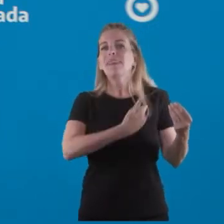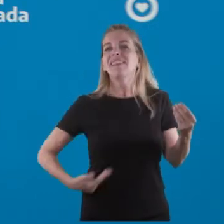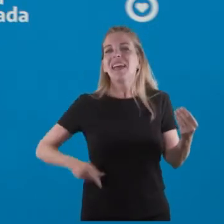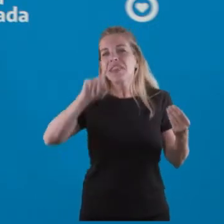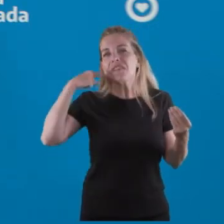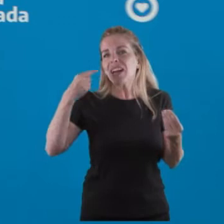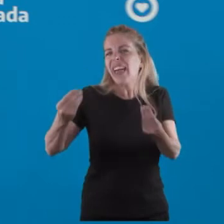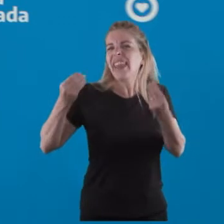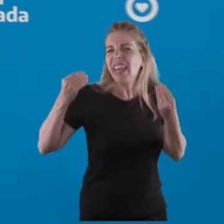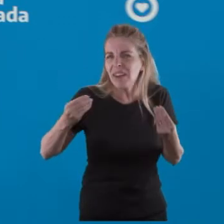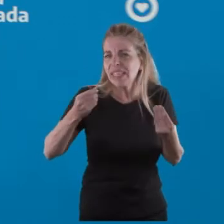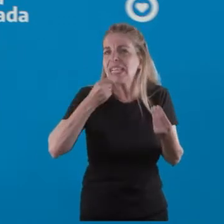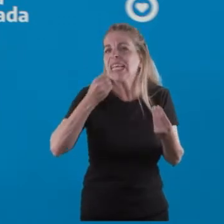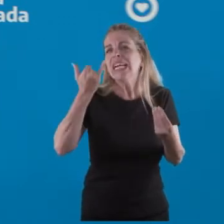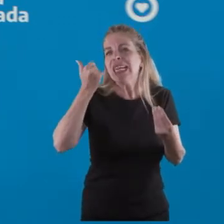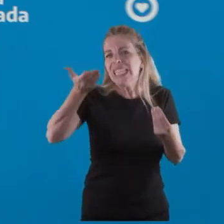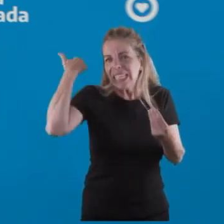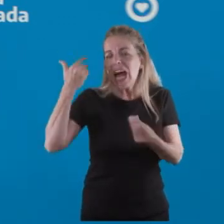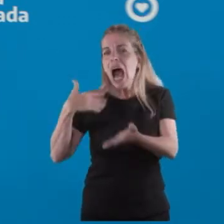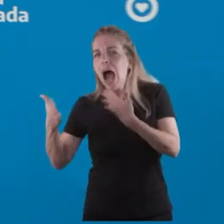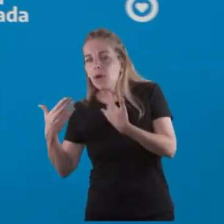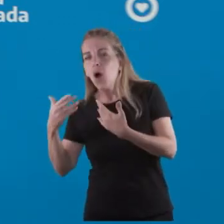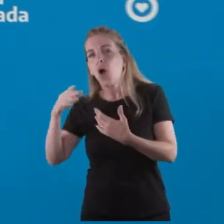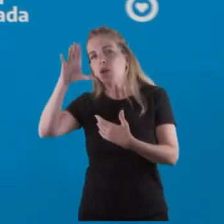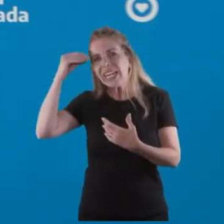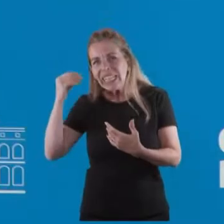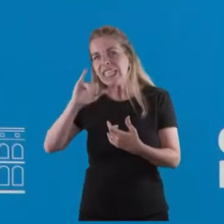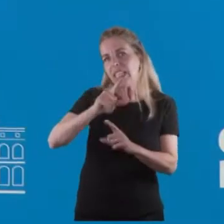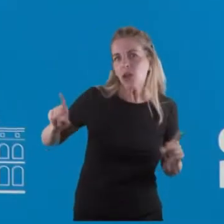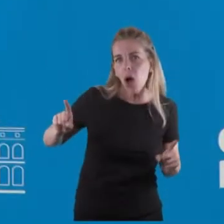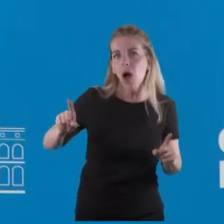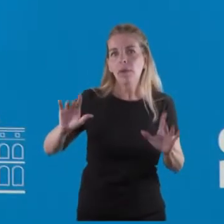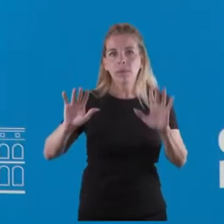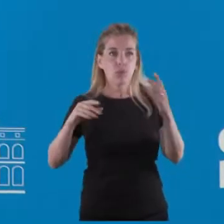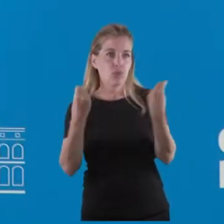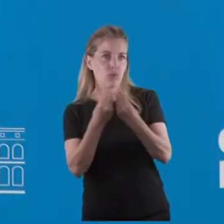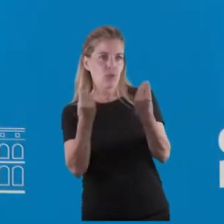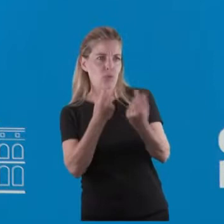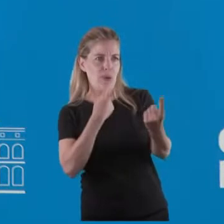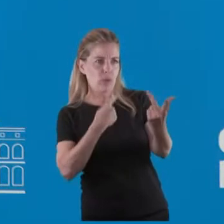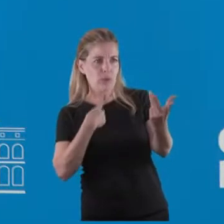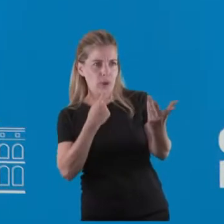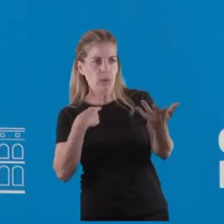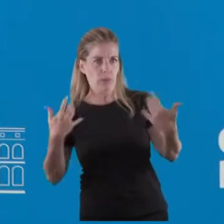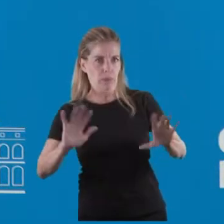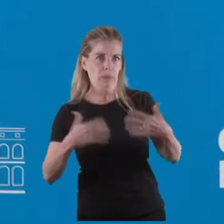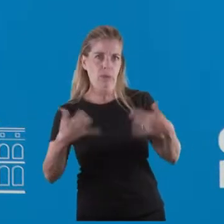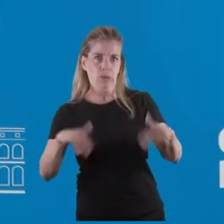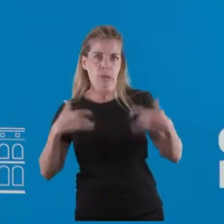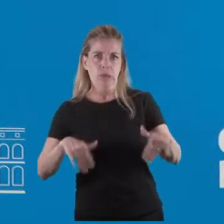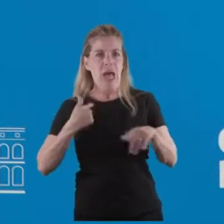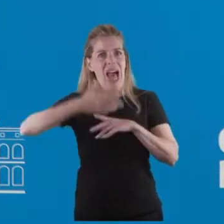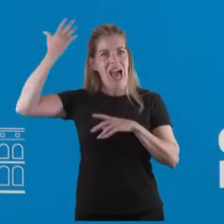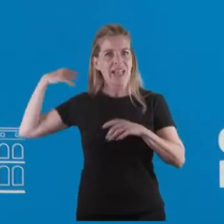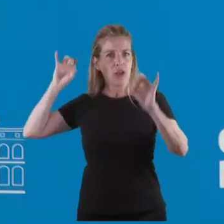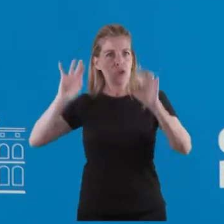y si estuvo hablando con la vicepresidente en estas últimas horas y que le planteó bueno cuántas preguntas hemos cambiado la metodología que era